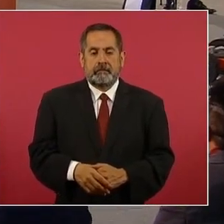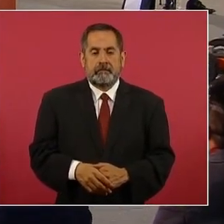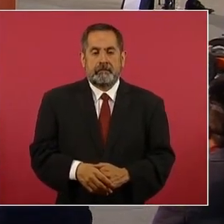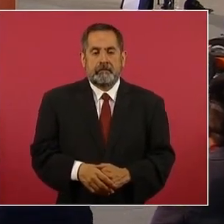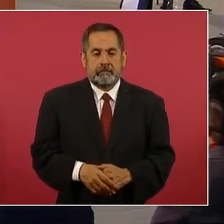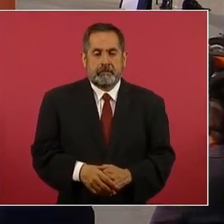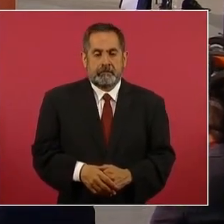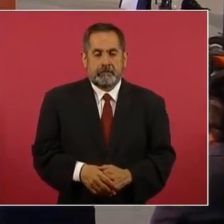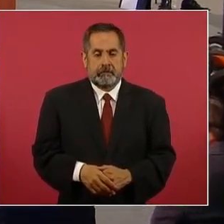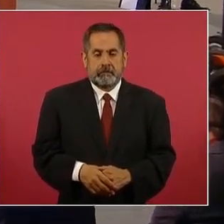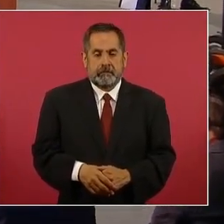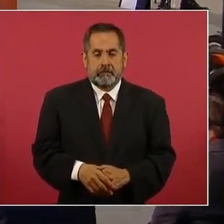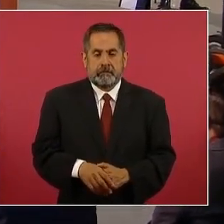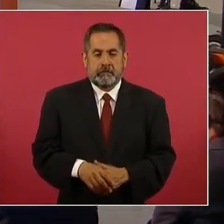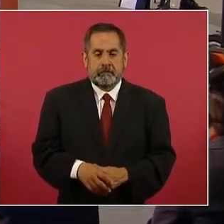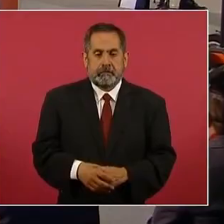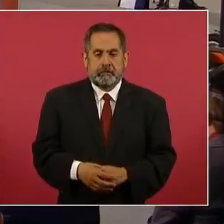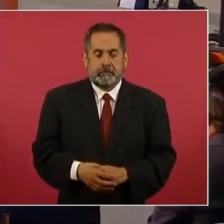Son miles.